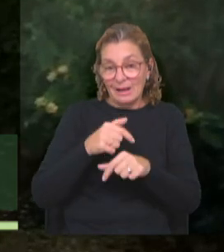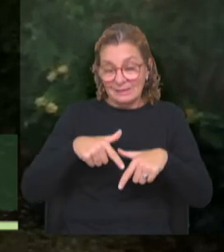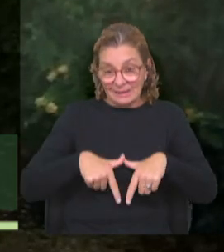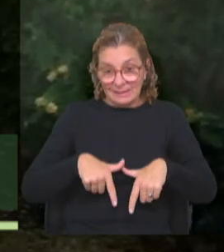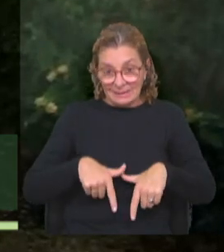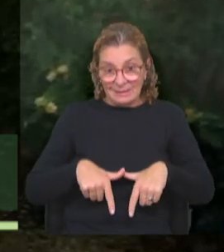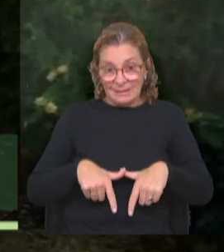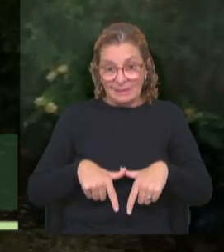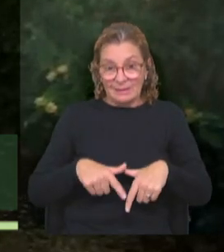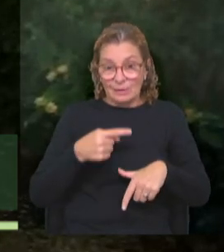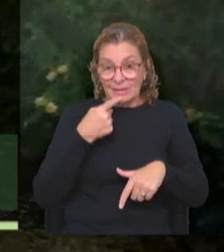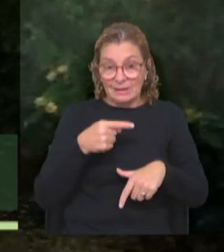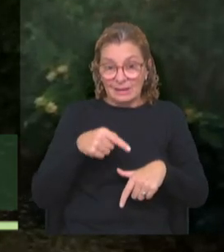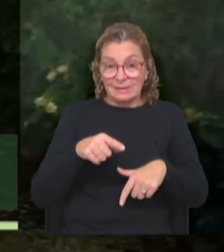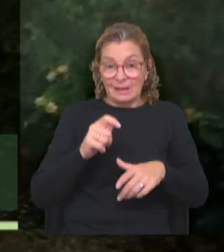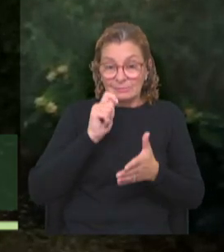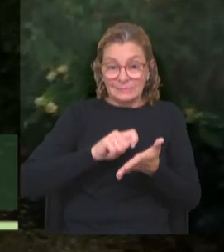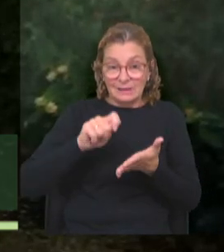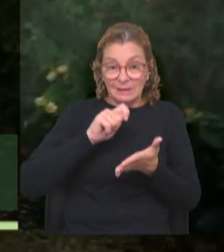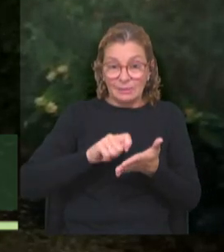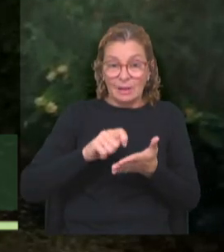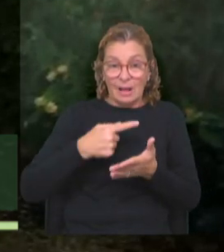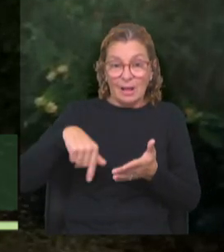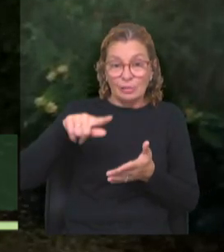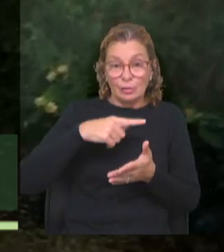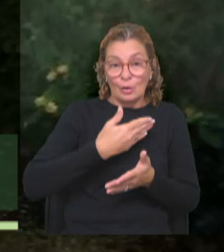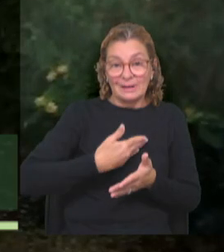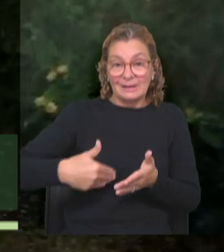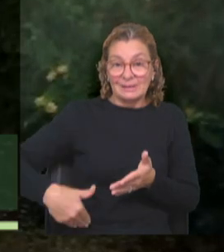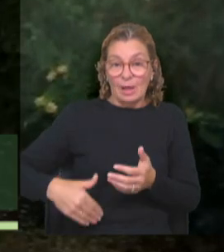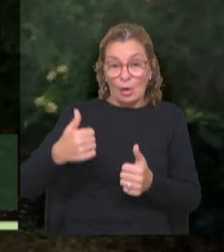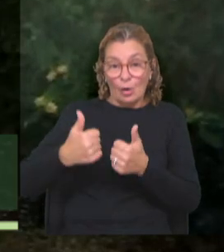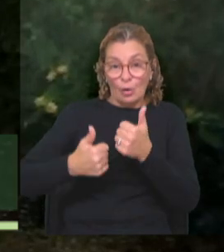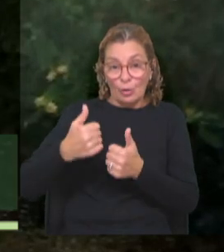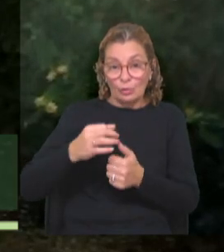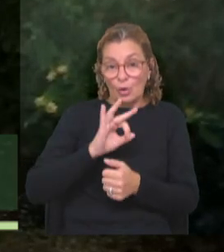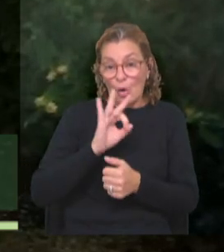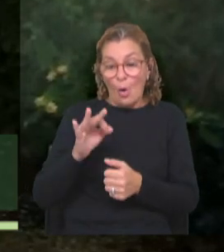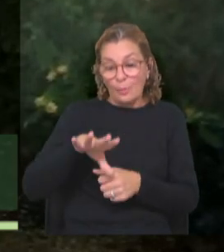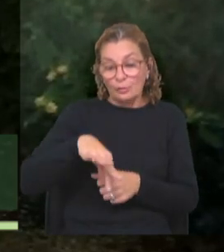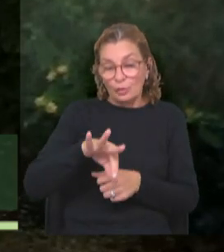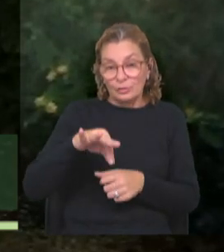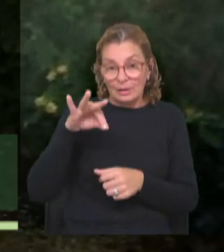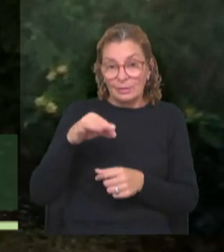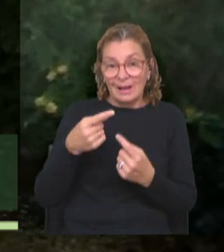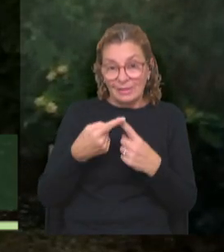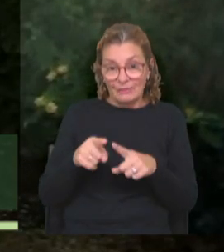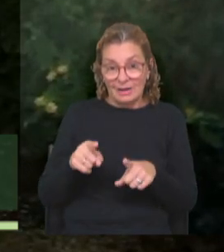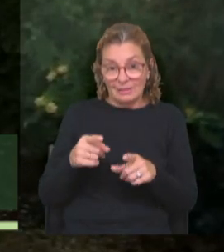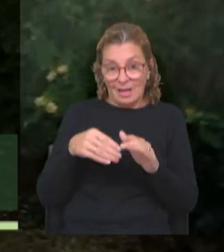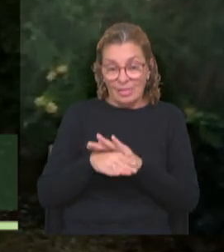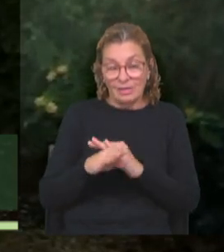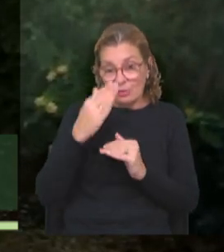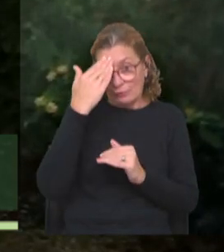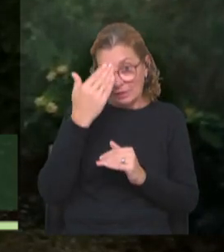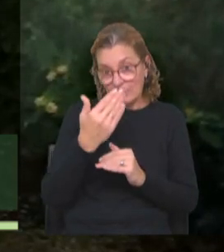realidad, lo que diría esta letra es a todo el Estado sean por concurso o por sorteo y hay diferencias dentro del